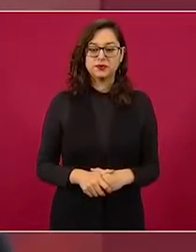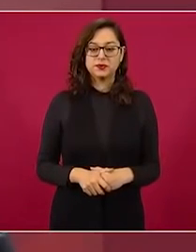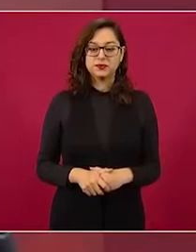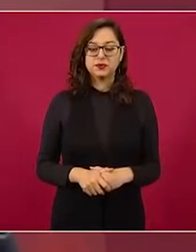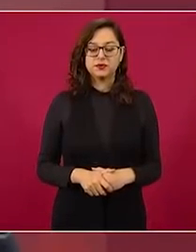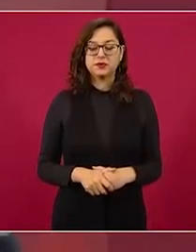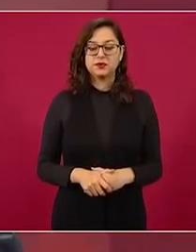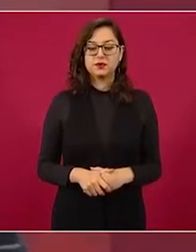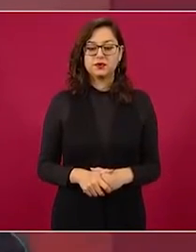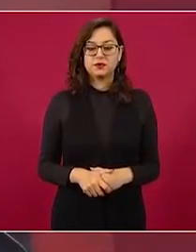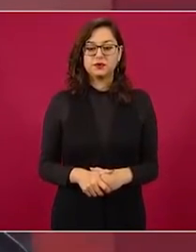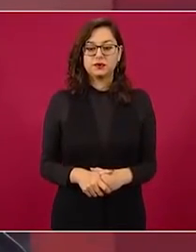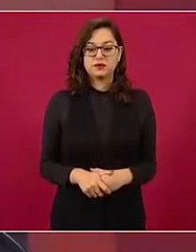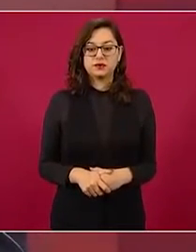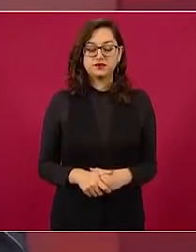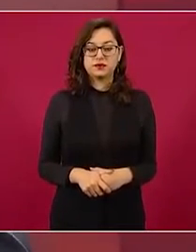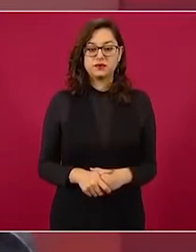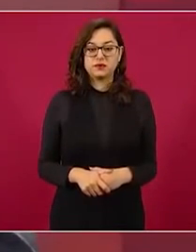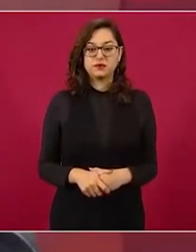lo de sus bienes,